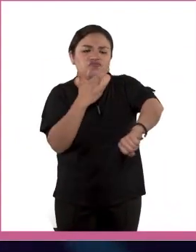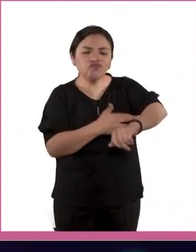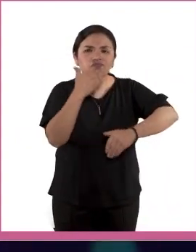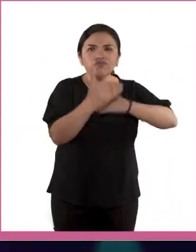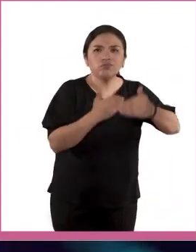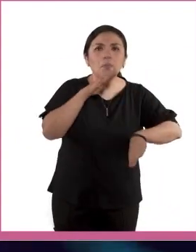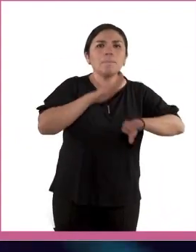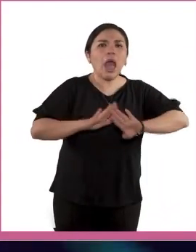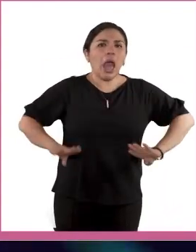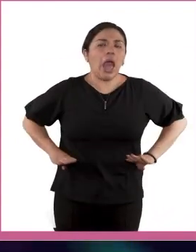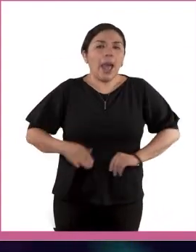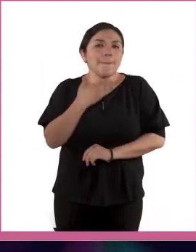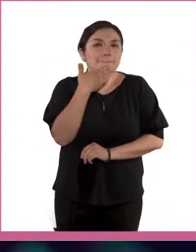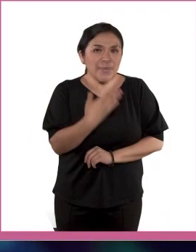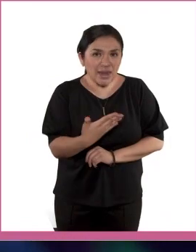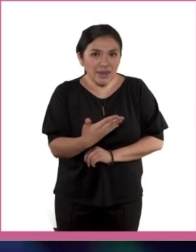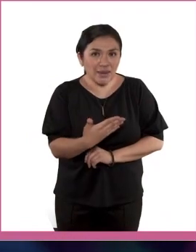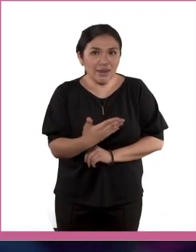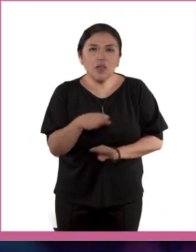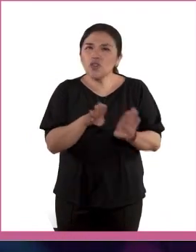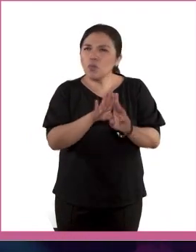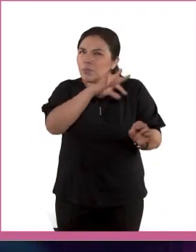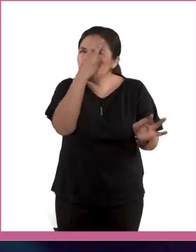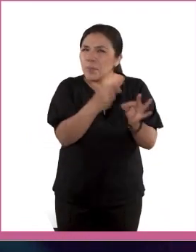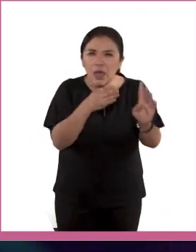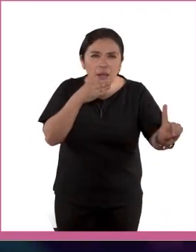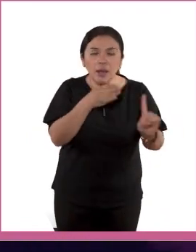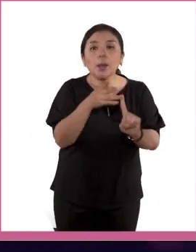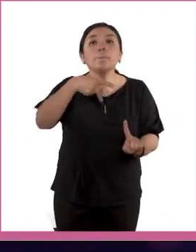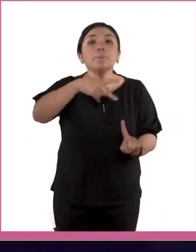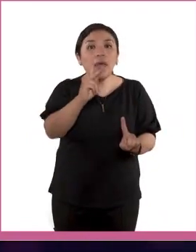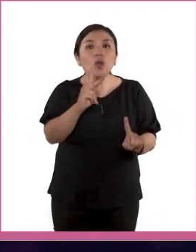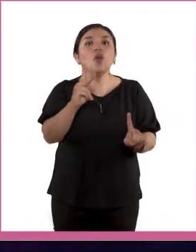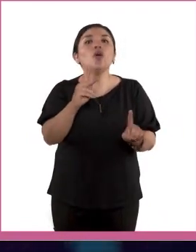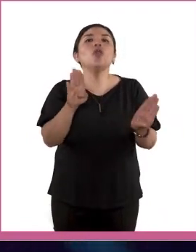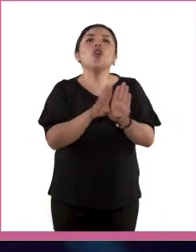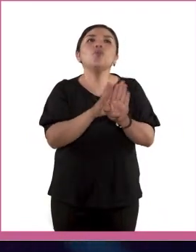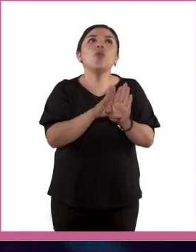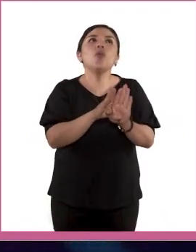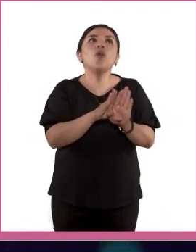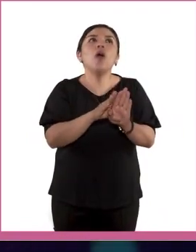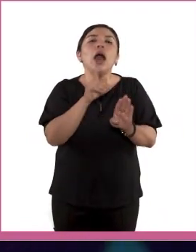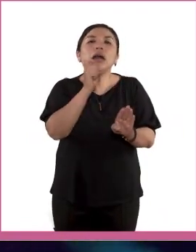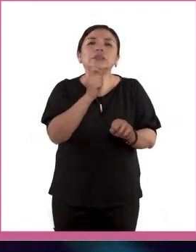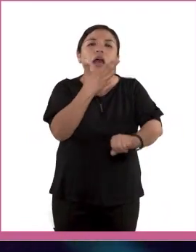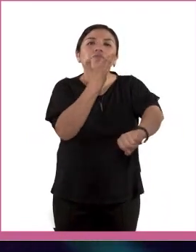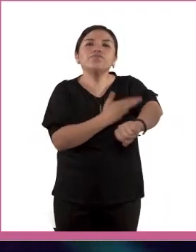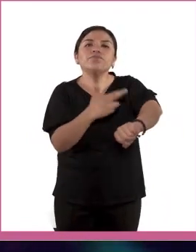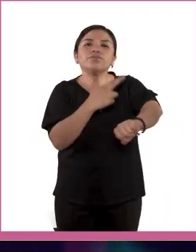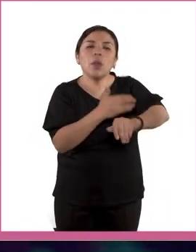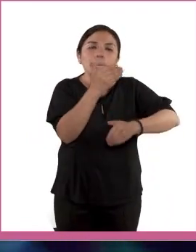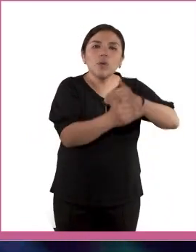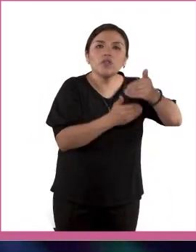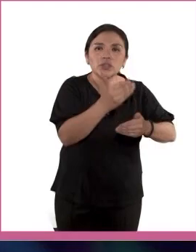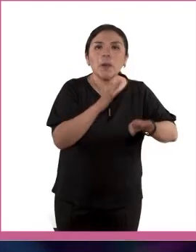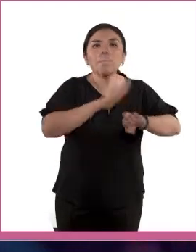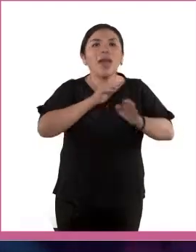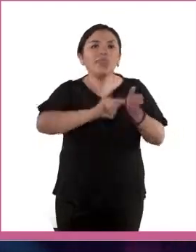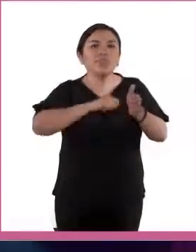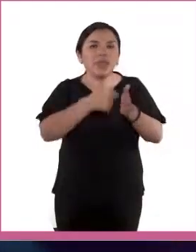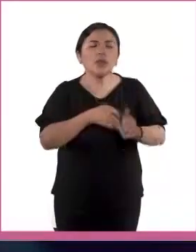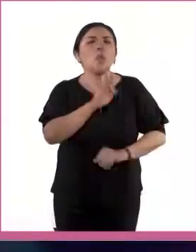procedimientos de manera acuciosa, muy puntuales, pero solo sigue procedimientos de forma más